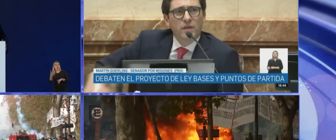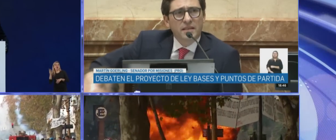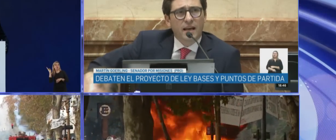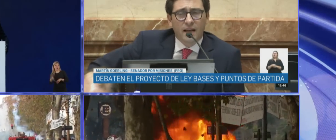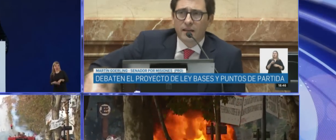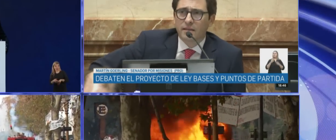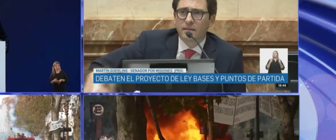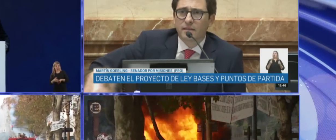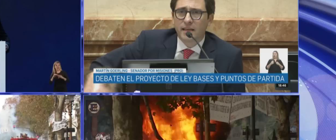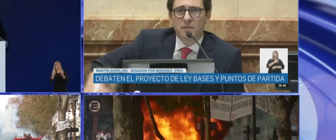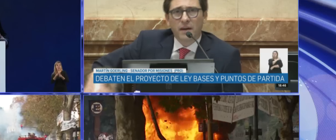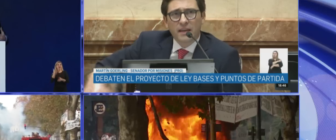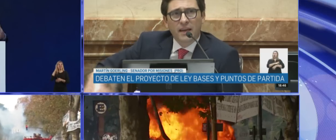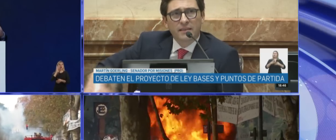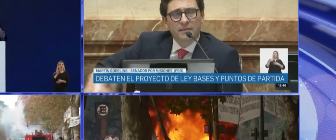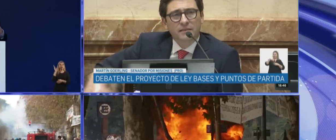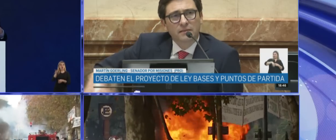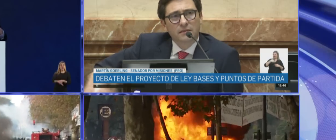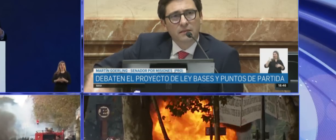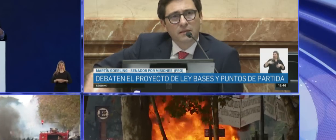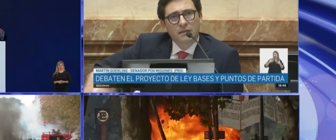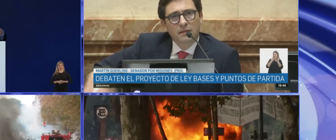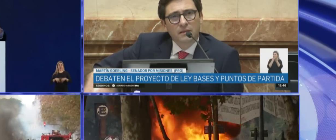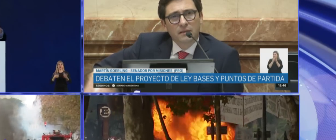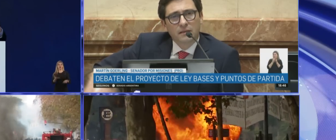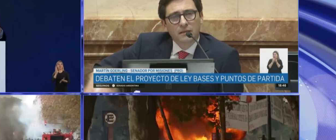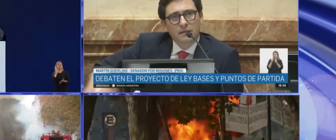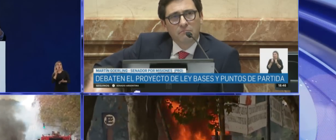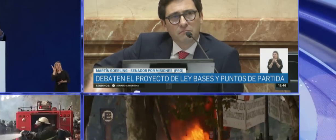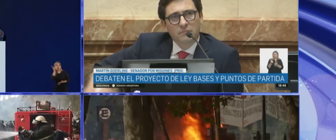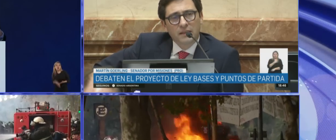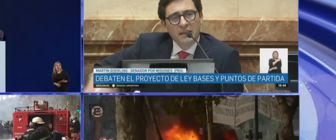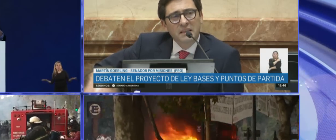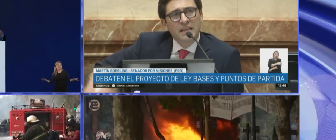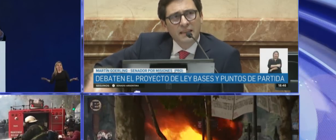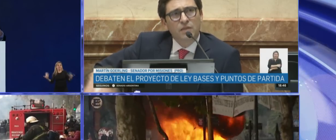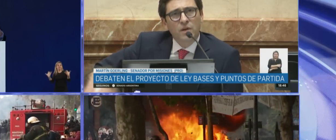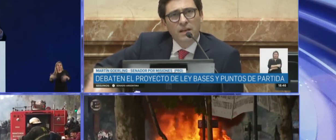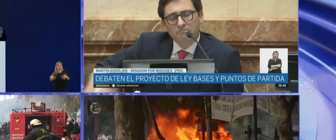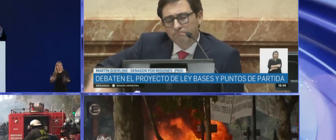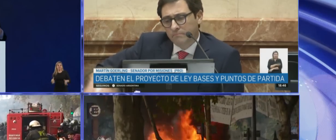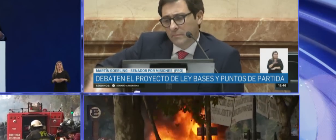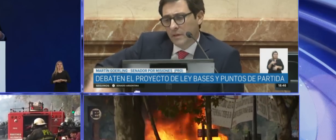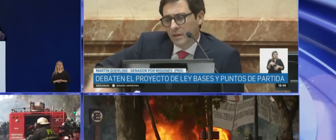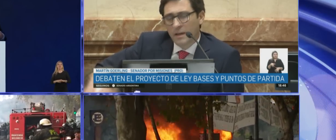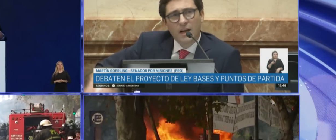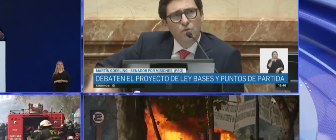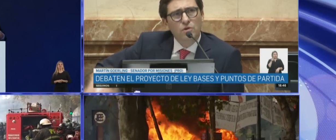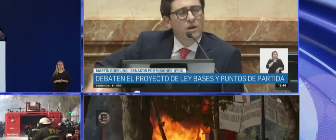anualizado da 50%. Entiendo que 50% es una aberración,